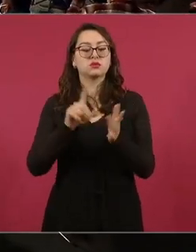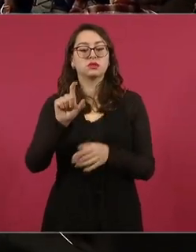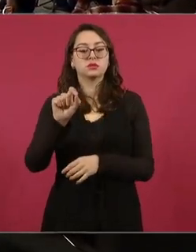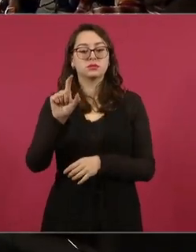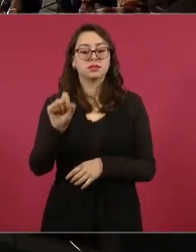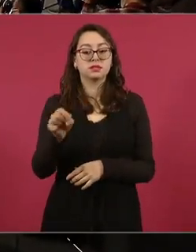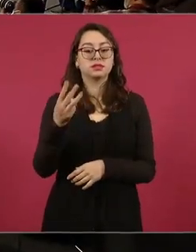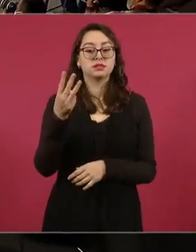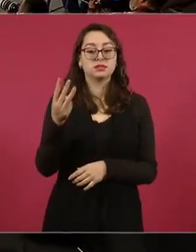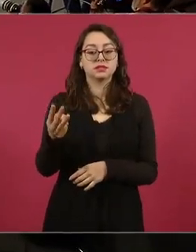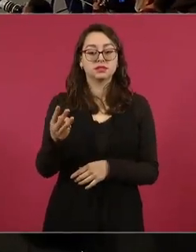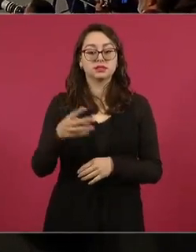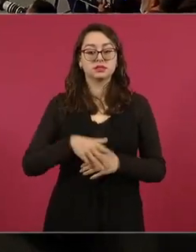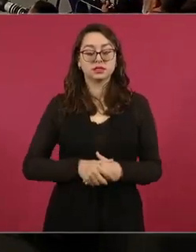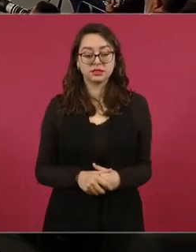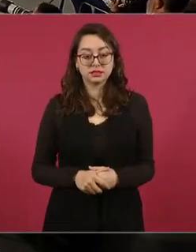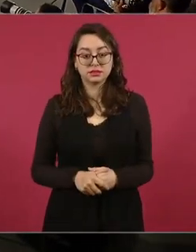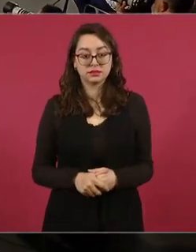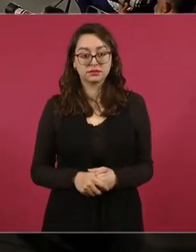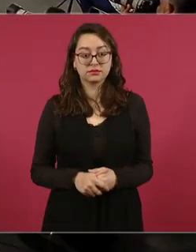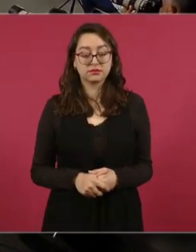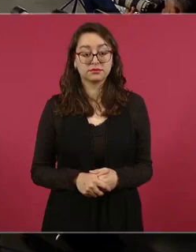Ahí la espero con el Ejército.